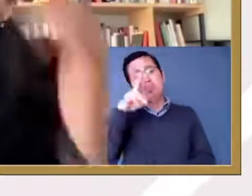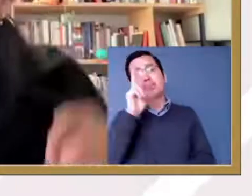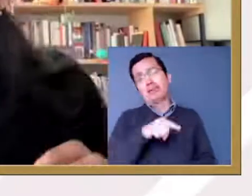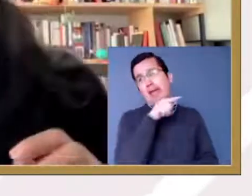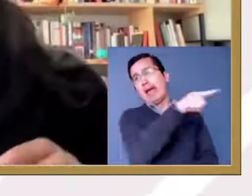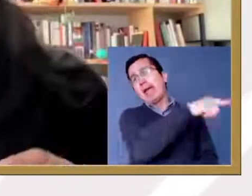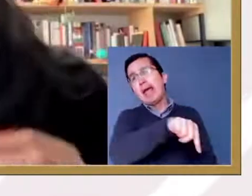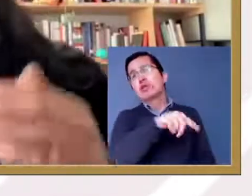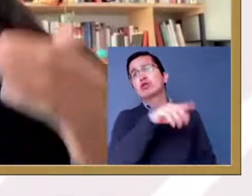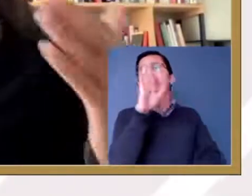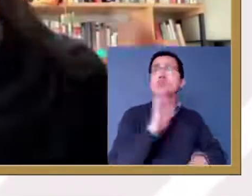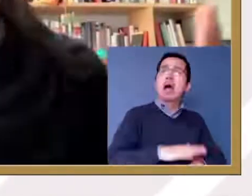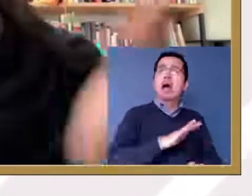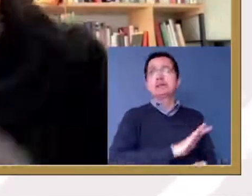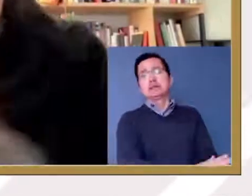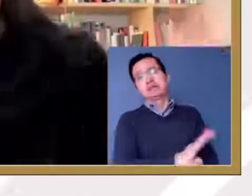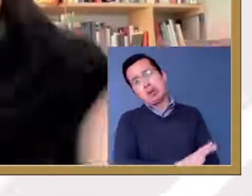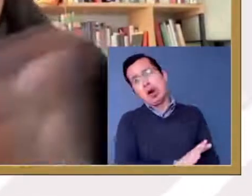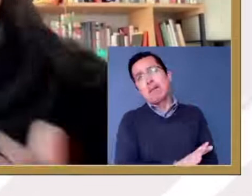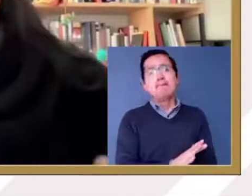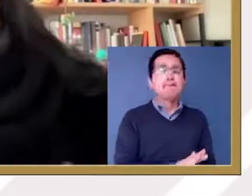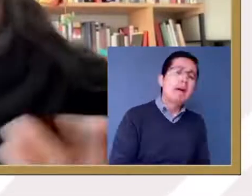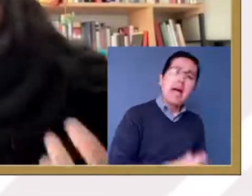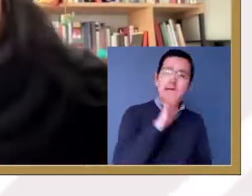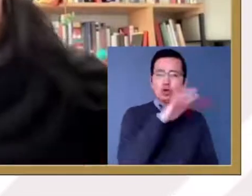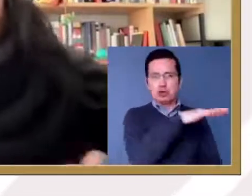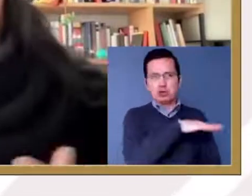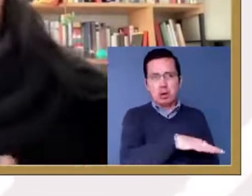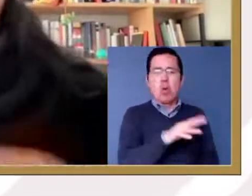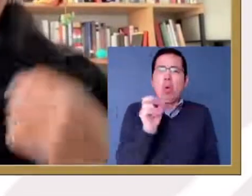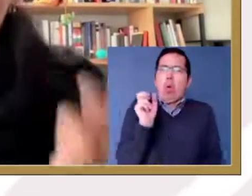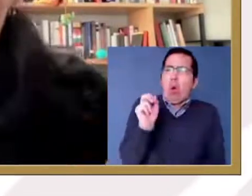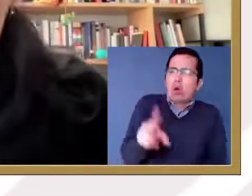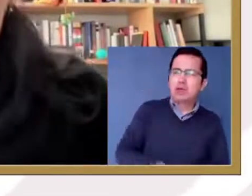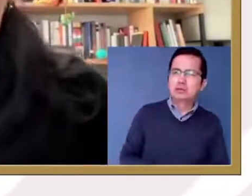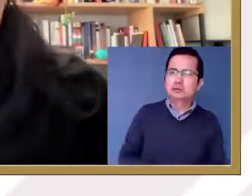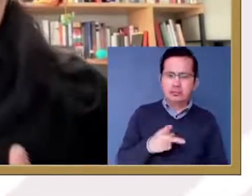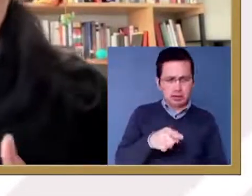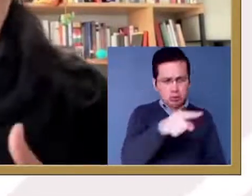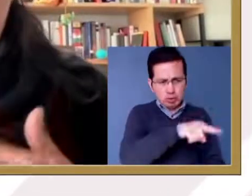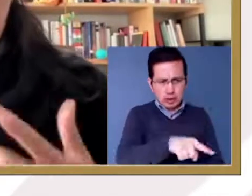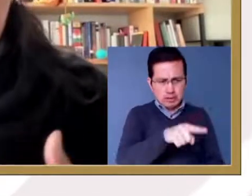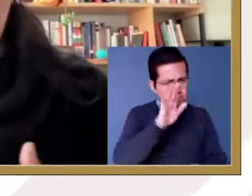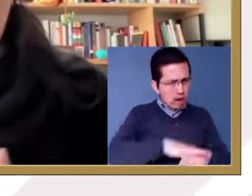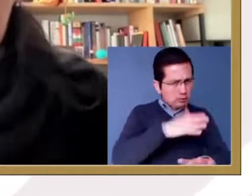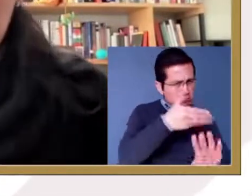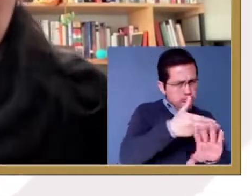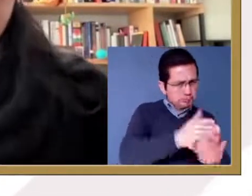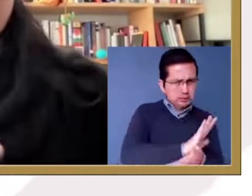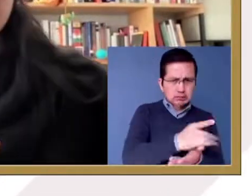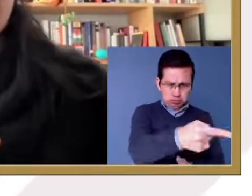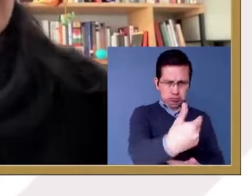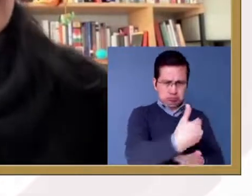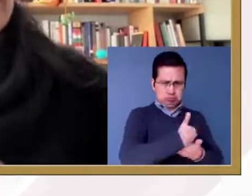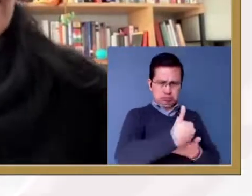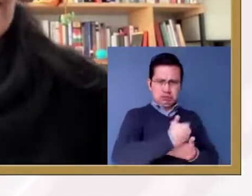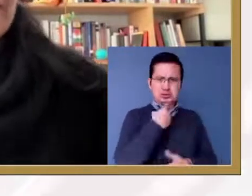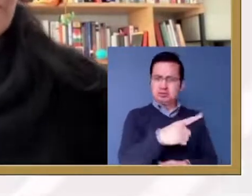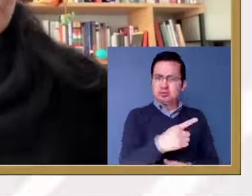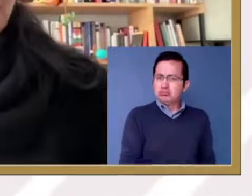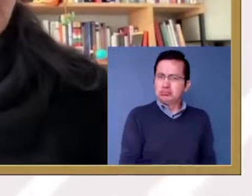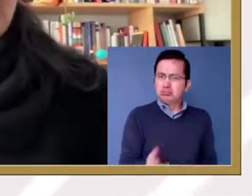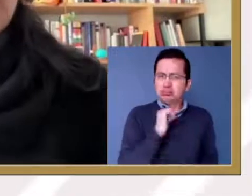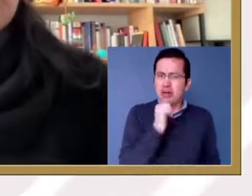sin embargo, como muestra la distribución de responsabilidades, no denuncian, no acuden a las instituciones, etcétera, etcétera, de manera que